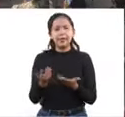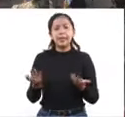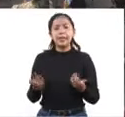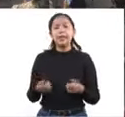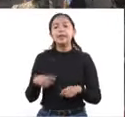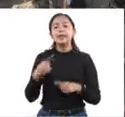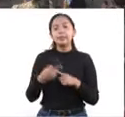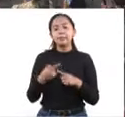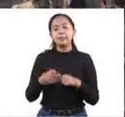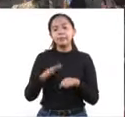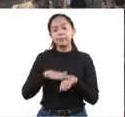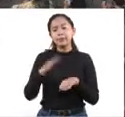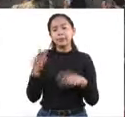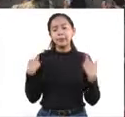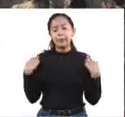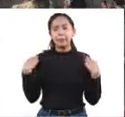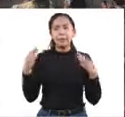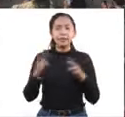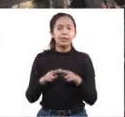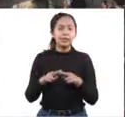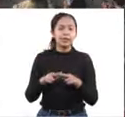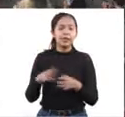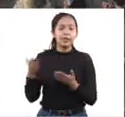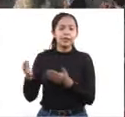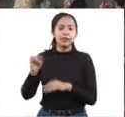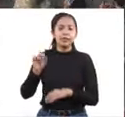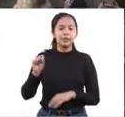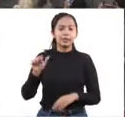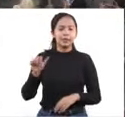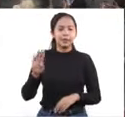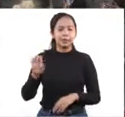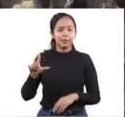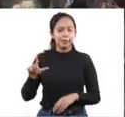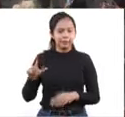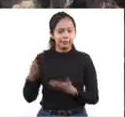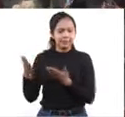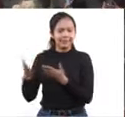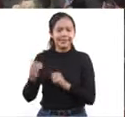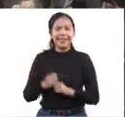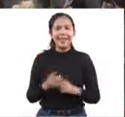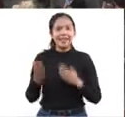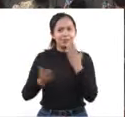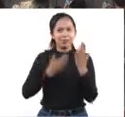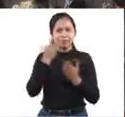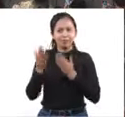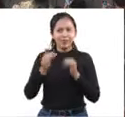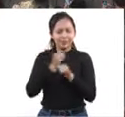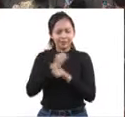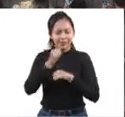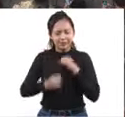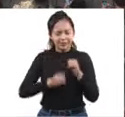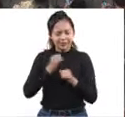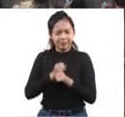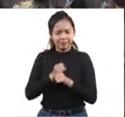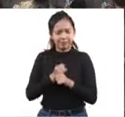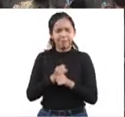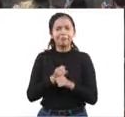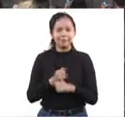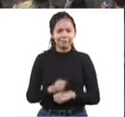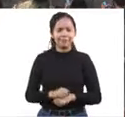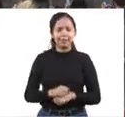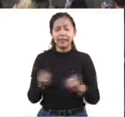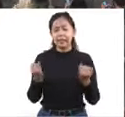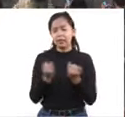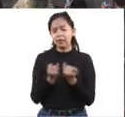de la maestra Isabel Medina, coordinadora de proyectos académicos binacionales e investigadora de Calmex Center, así